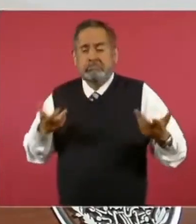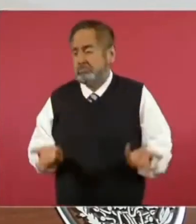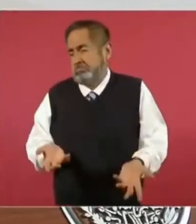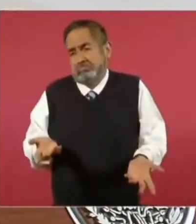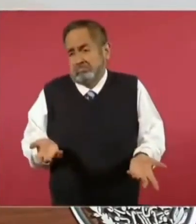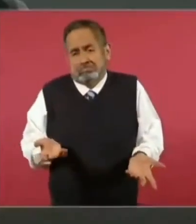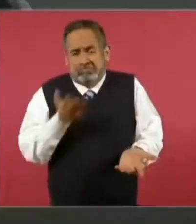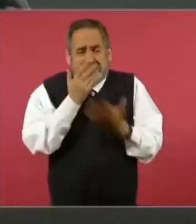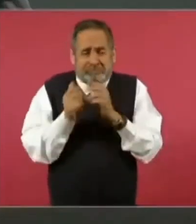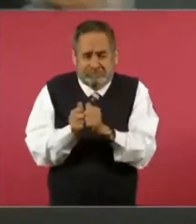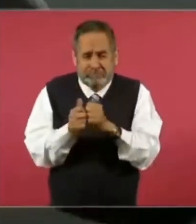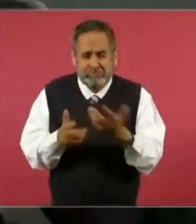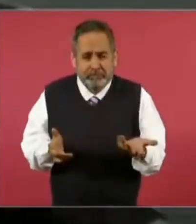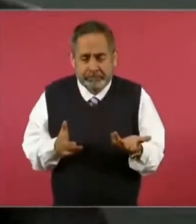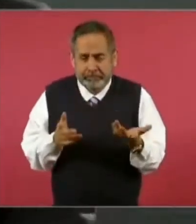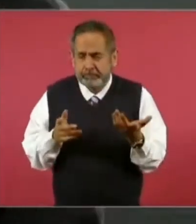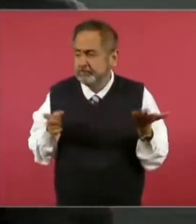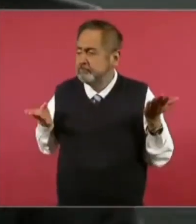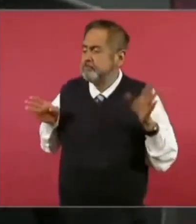nos tenían